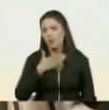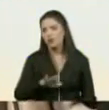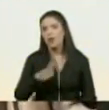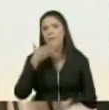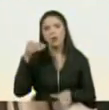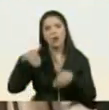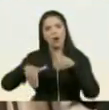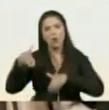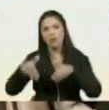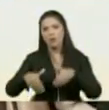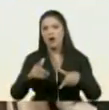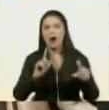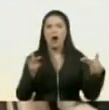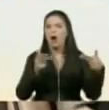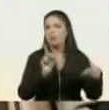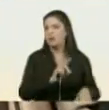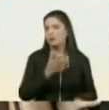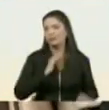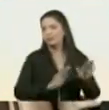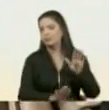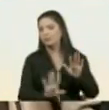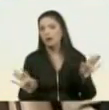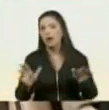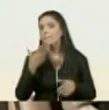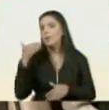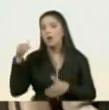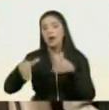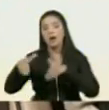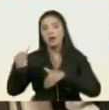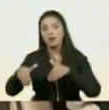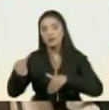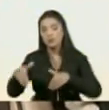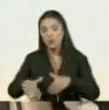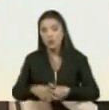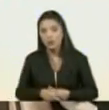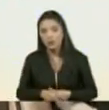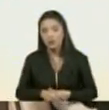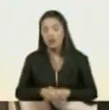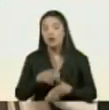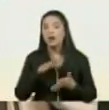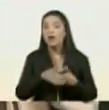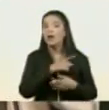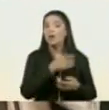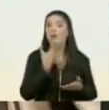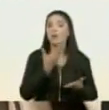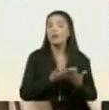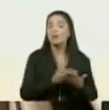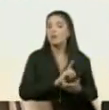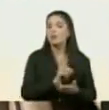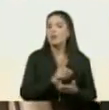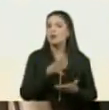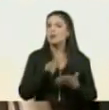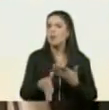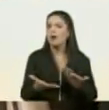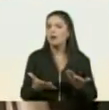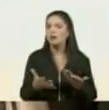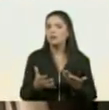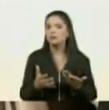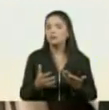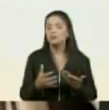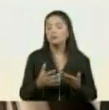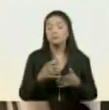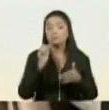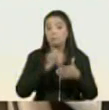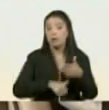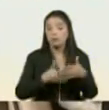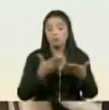balas, promueve y prefiere las elecciones a lo que ellos están planteando, que no es otra cosa que un salto al vacío. Porque